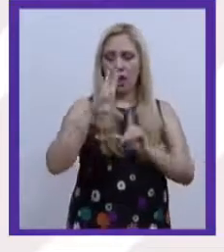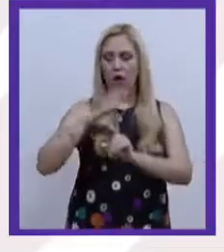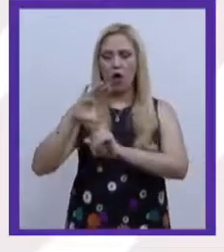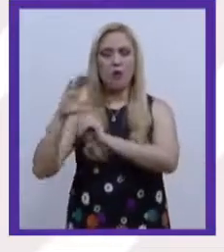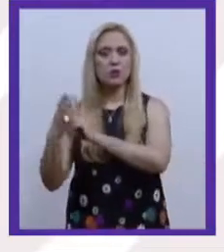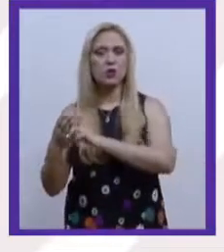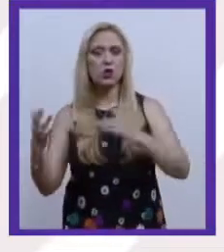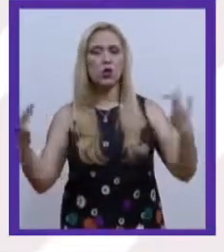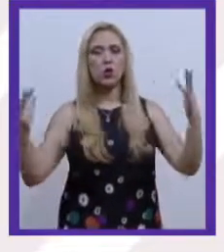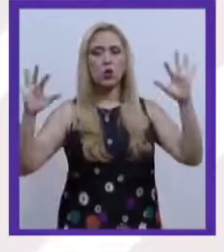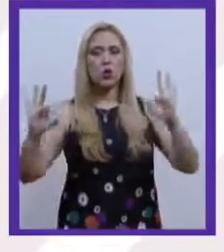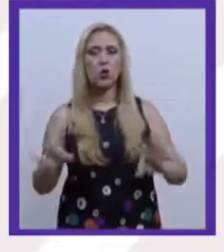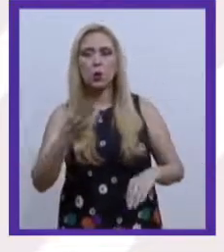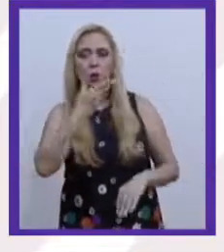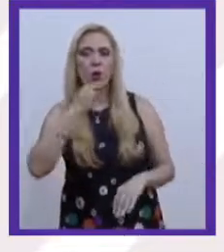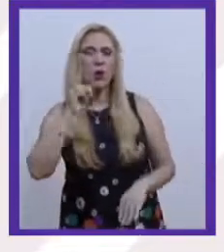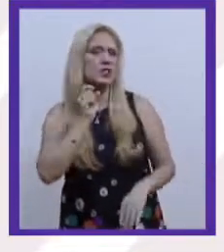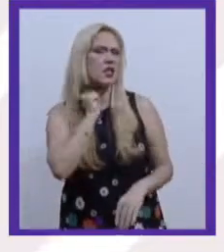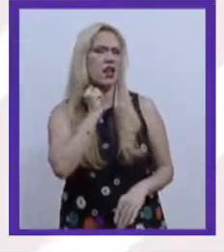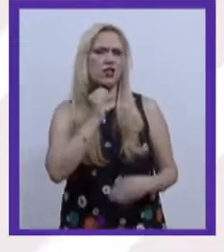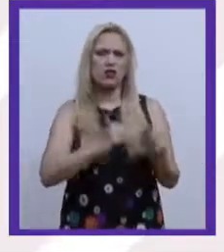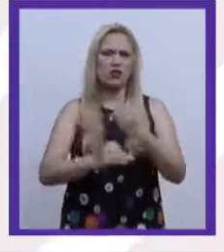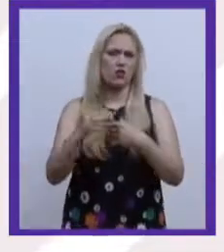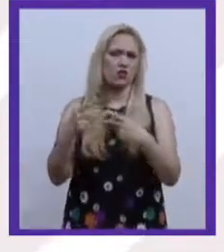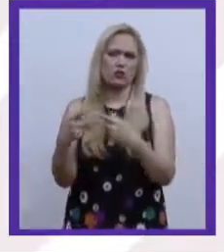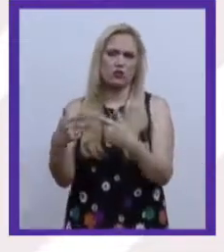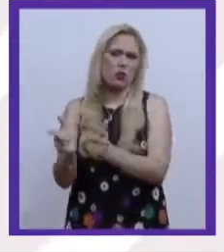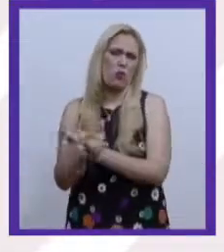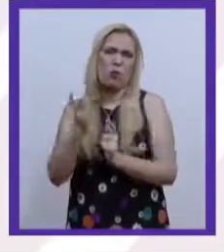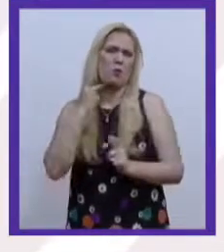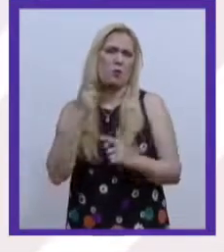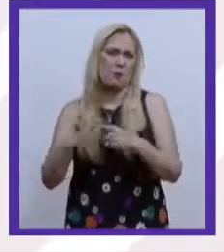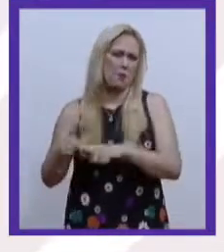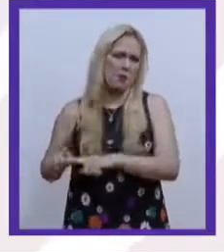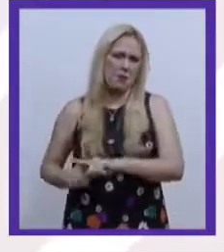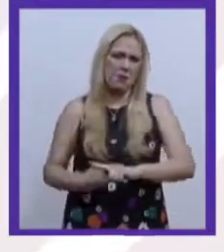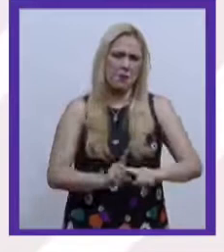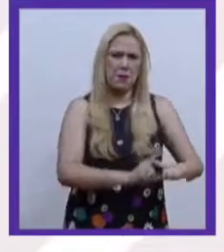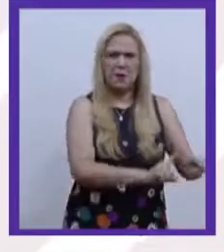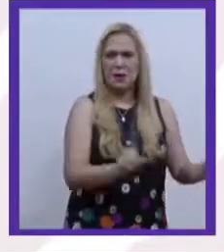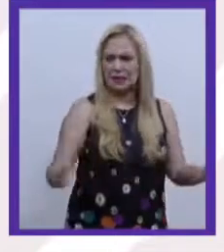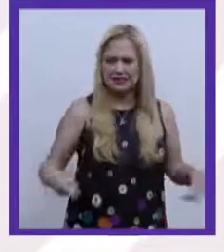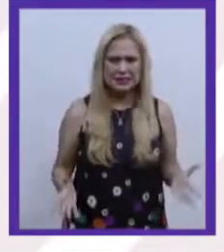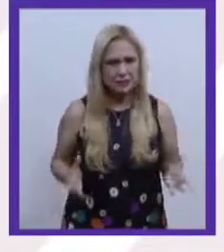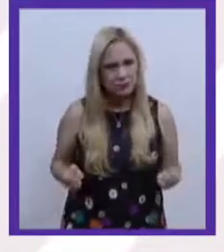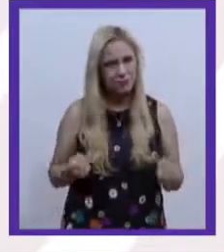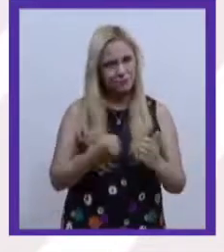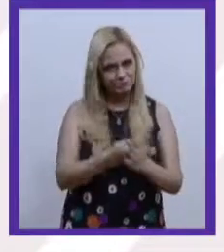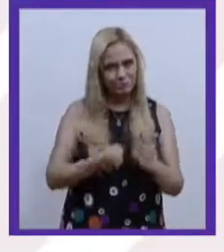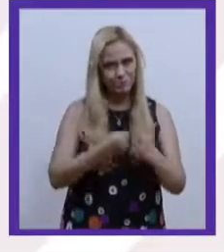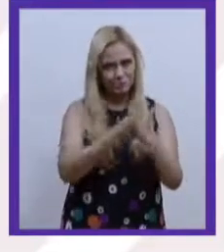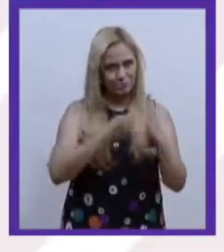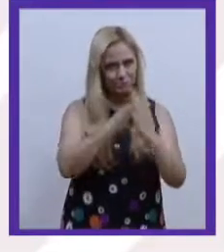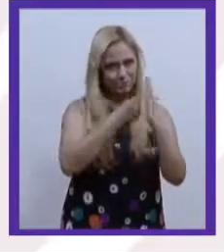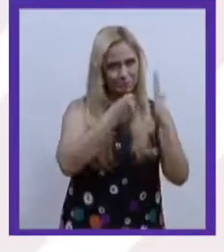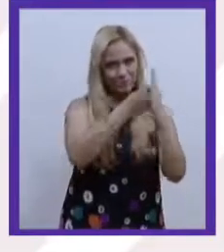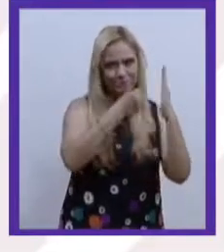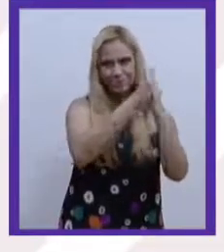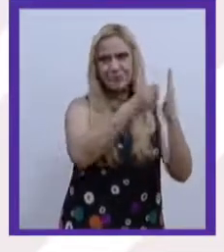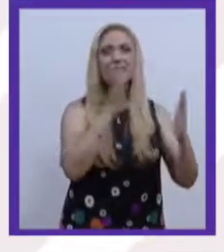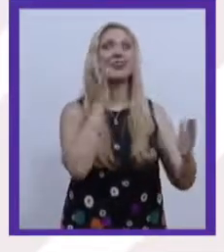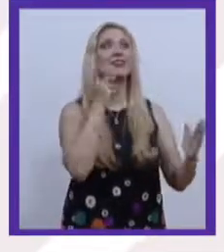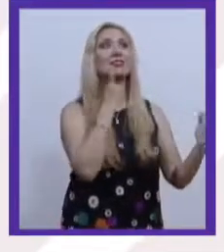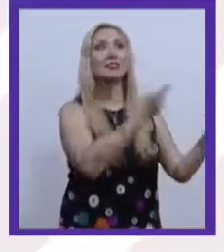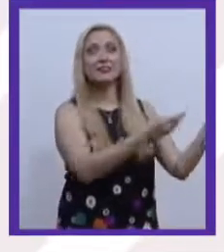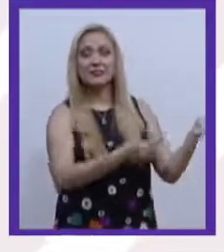Igualdad, donde están senadoras de todos los grupos parlamentarios, ¿no? Para estar empujando que esta reforma que llegó de Cámara de